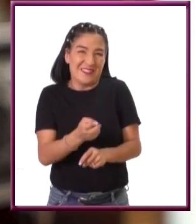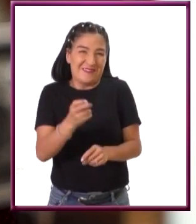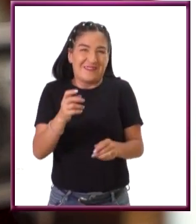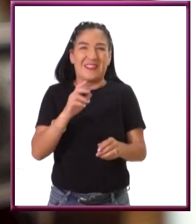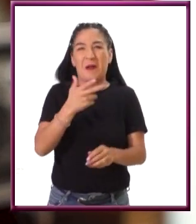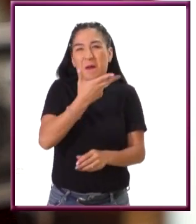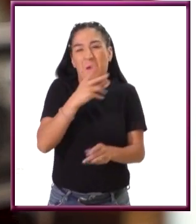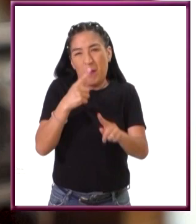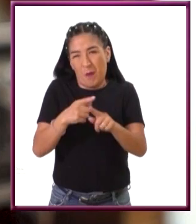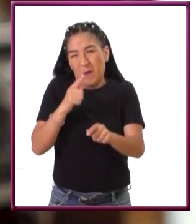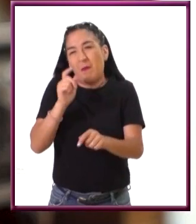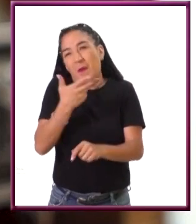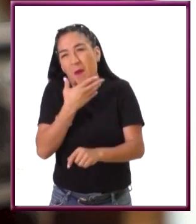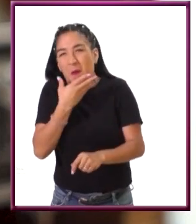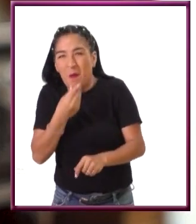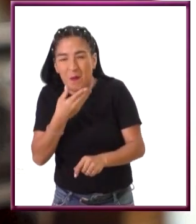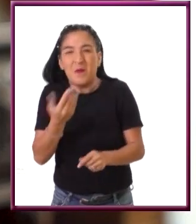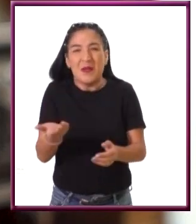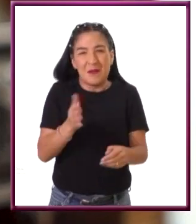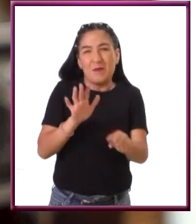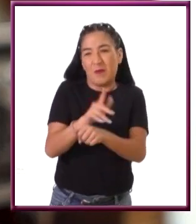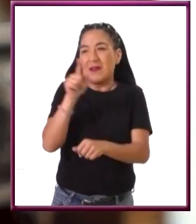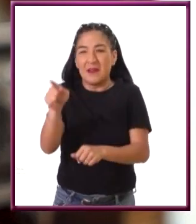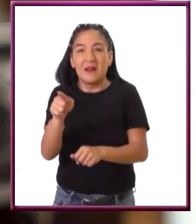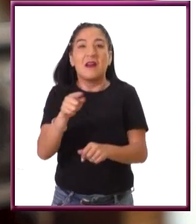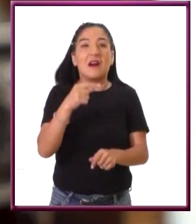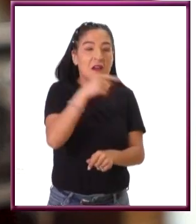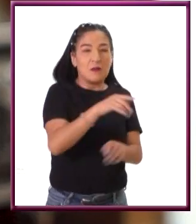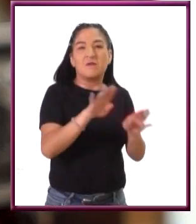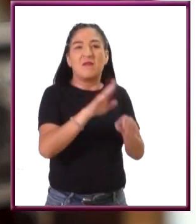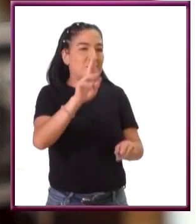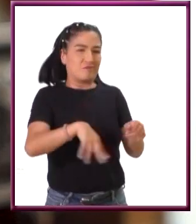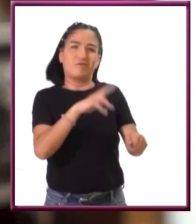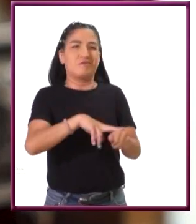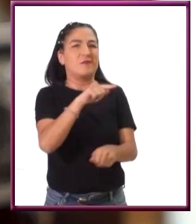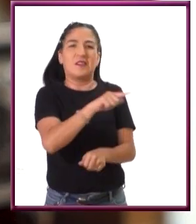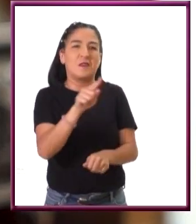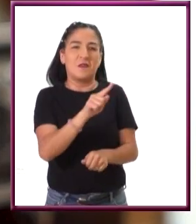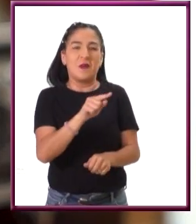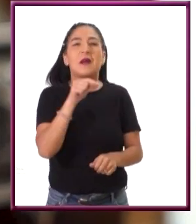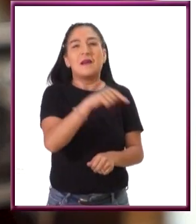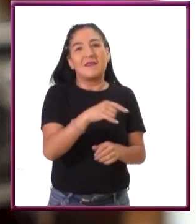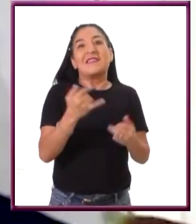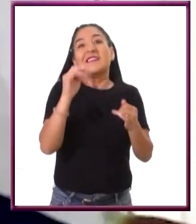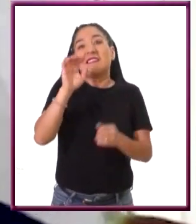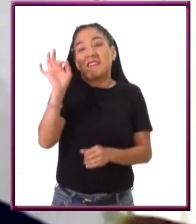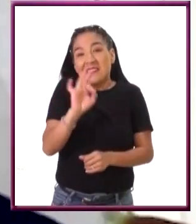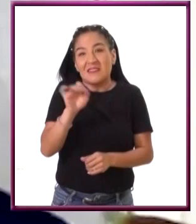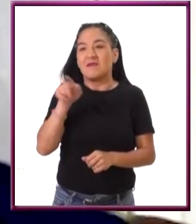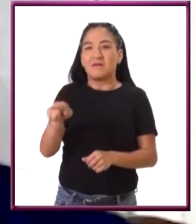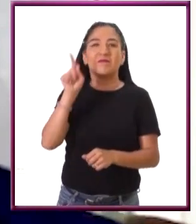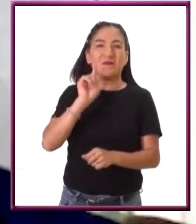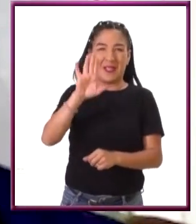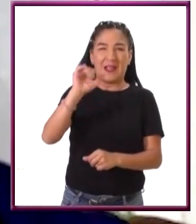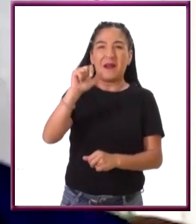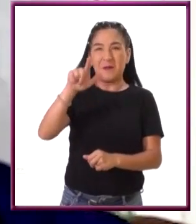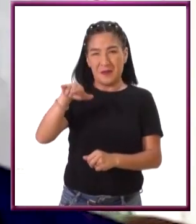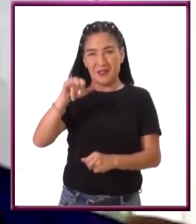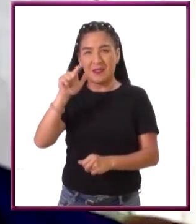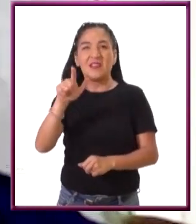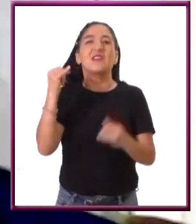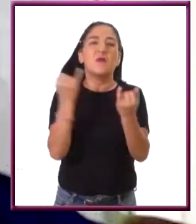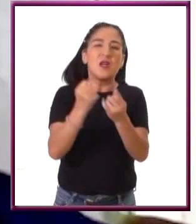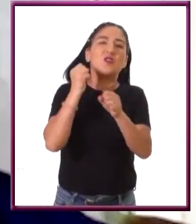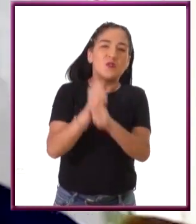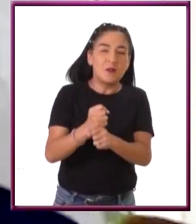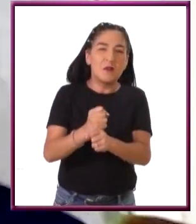estos arrebatos no era algo normal, y tenías muy probablemente la suerte de Camille Claudel, mientras que a los hombres